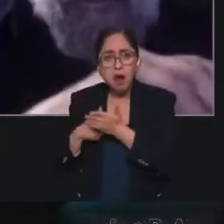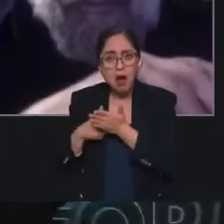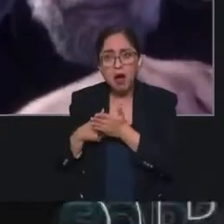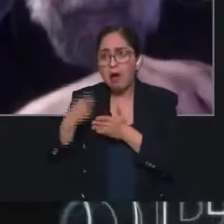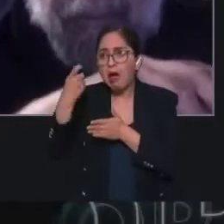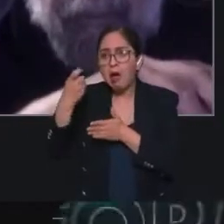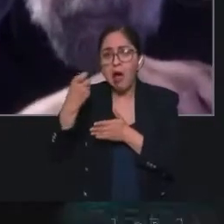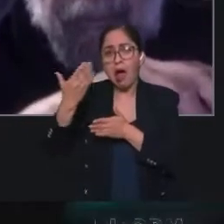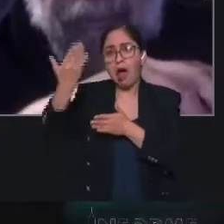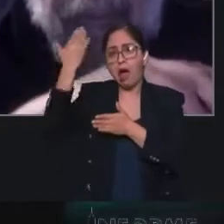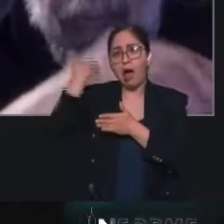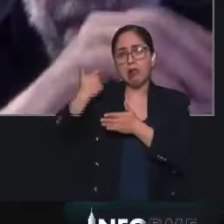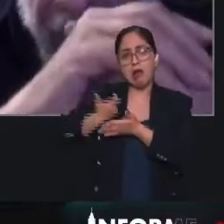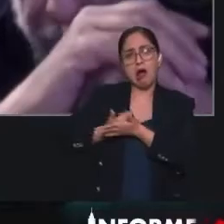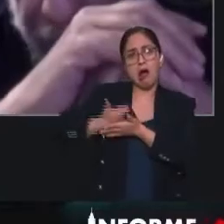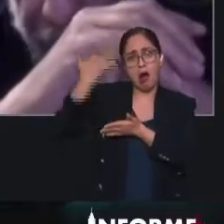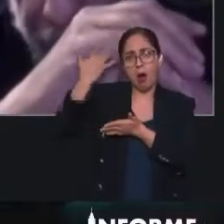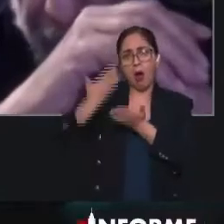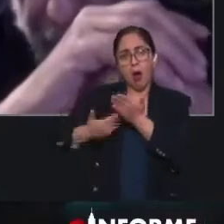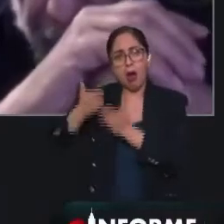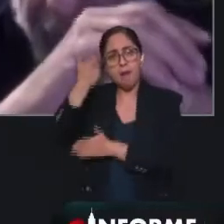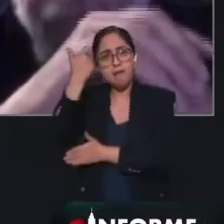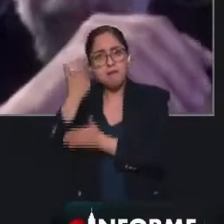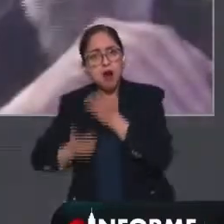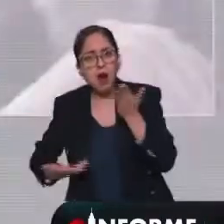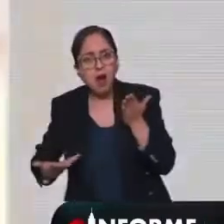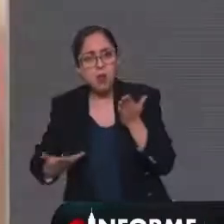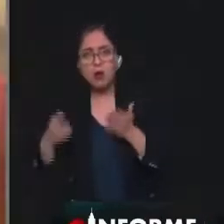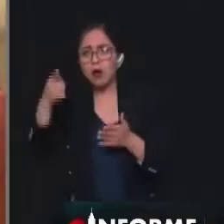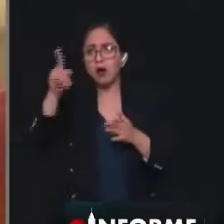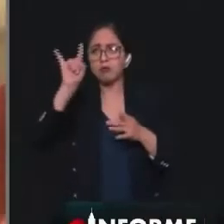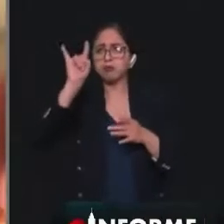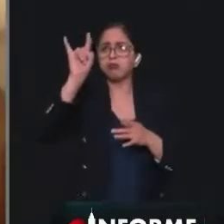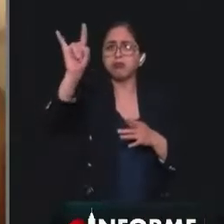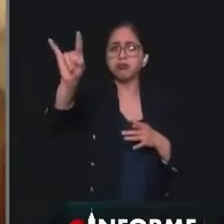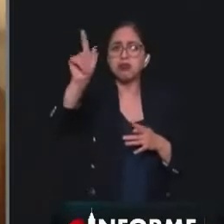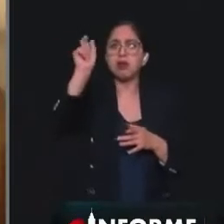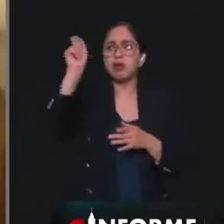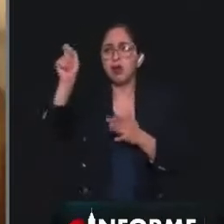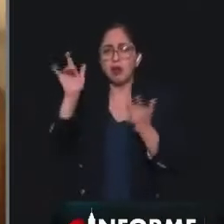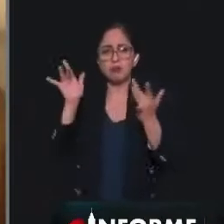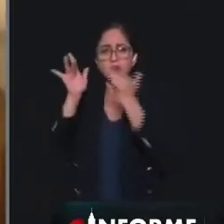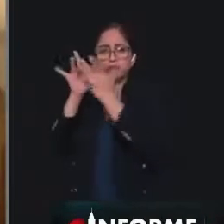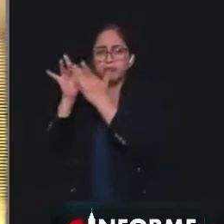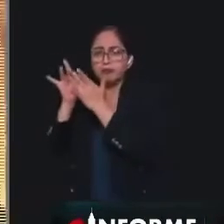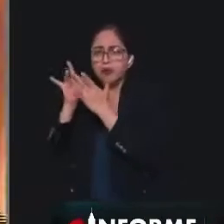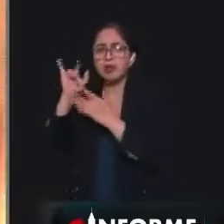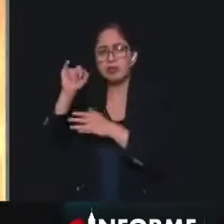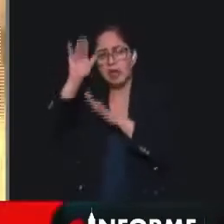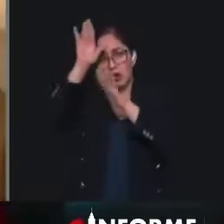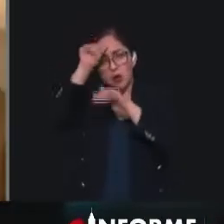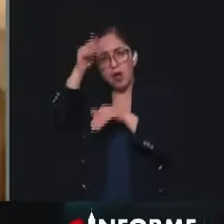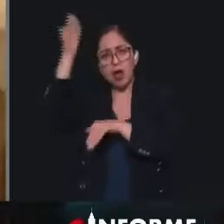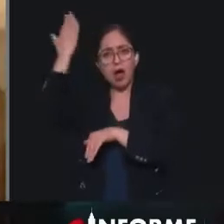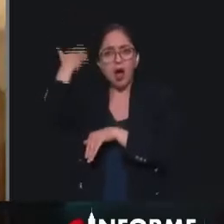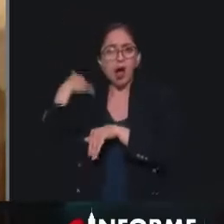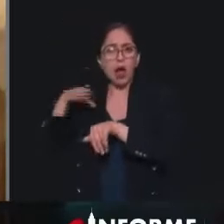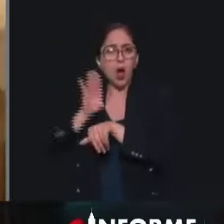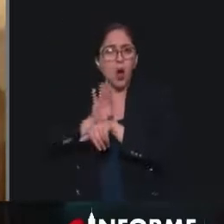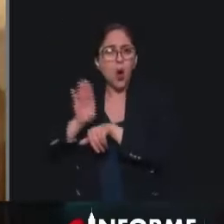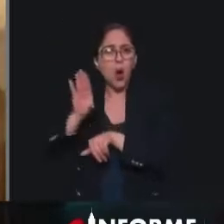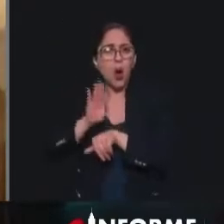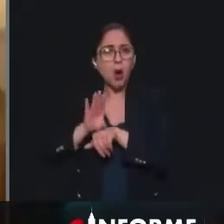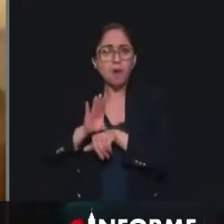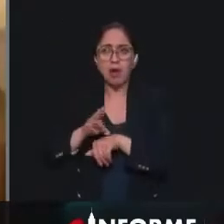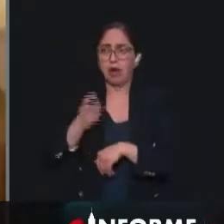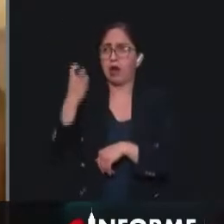que antes no había, ¿no? Y hay un letrero en la entrada del Fondo de Cultura que se solidariza con Colombia, que eso era algo impensable en tiempos de Peña Nieto, por